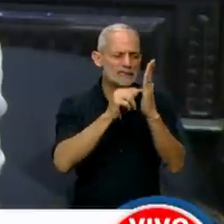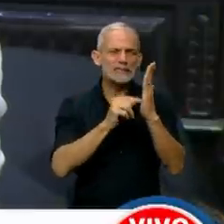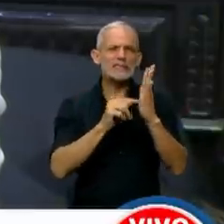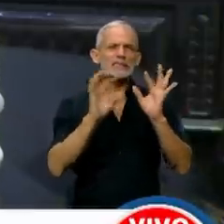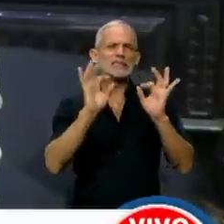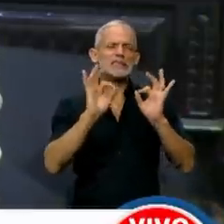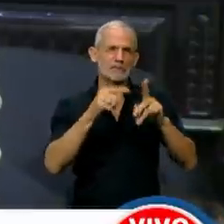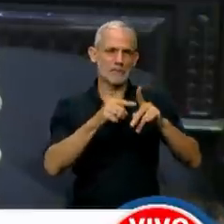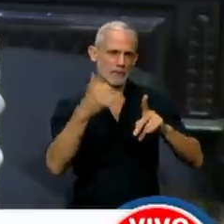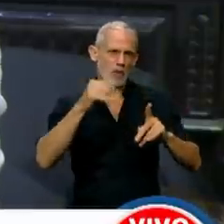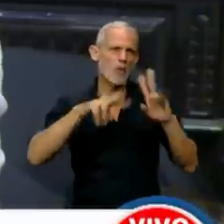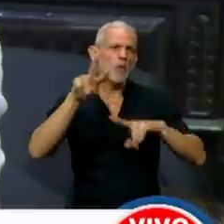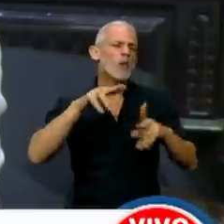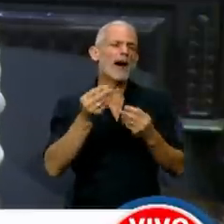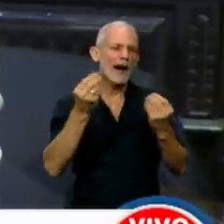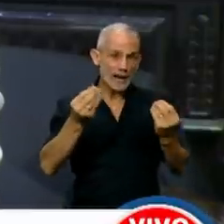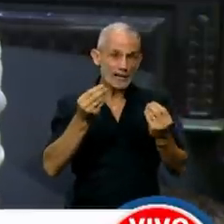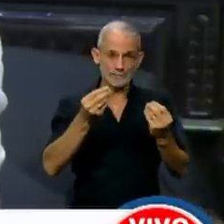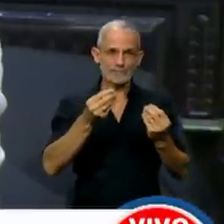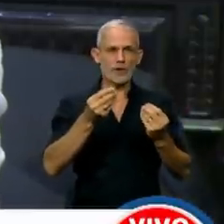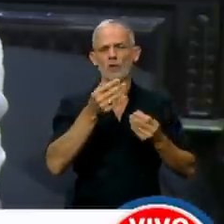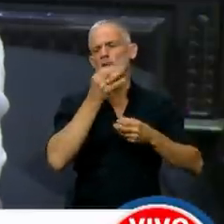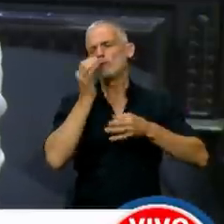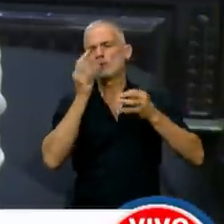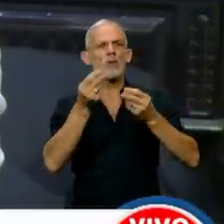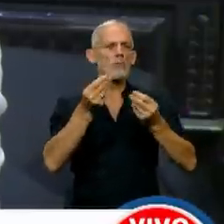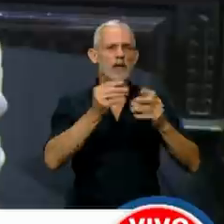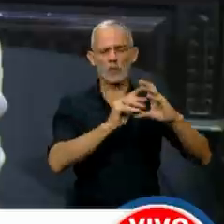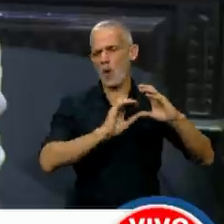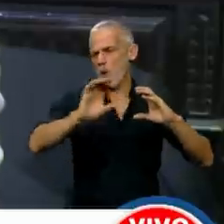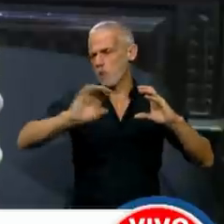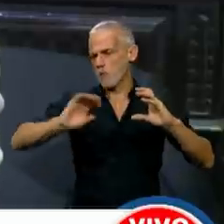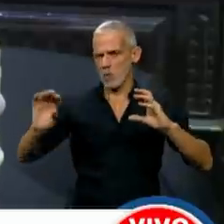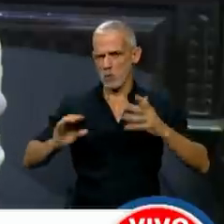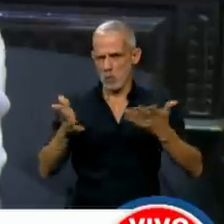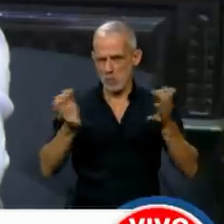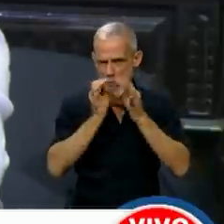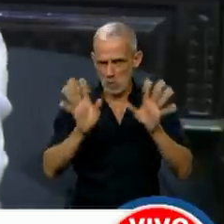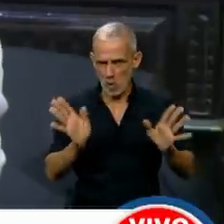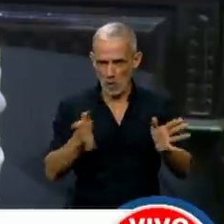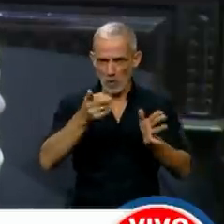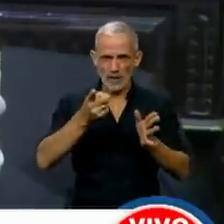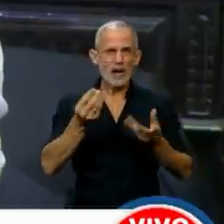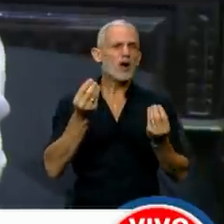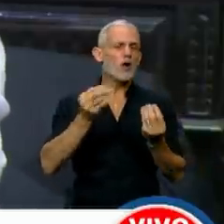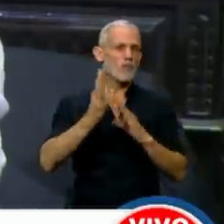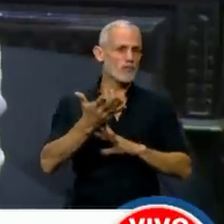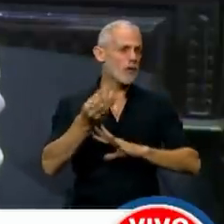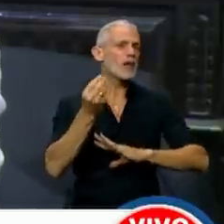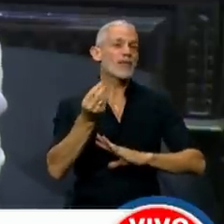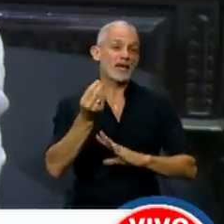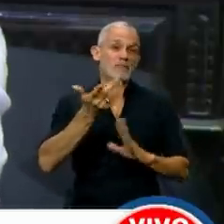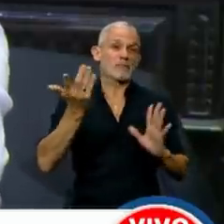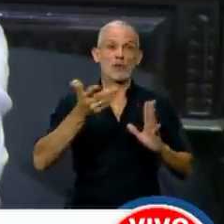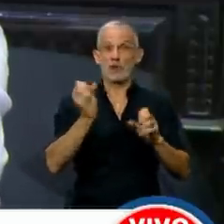lo que busca es la discrecionalidad la discrecionalidad a través de que